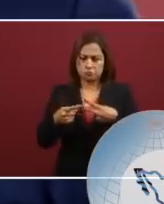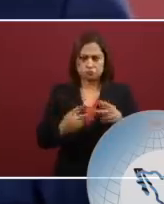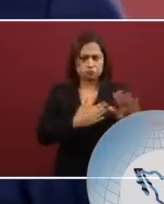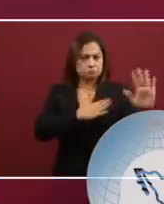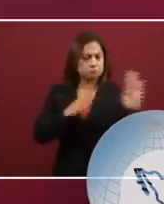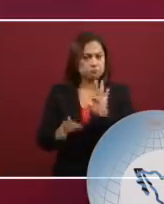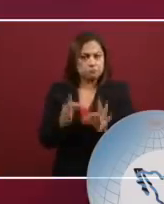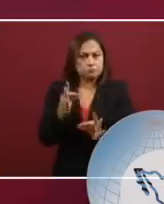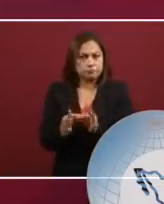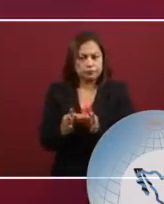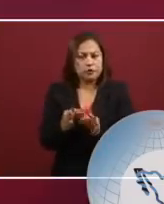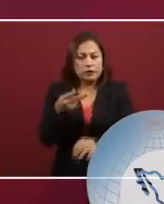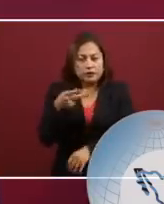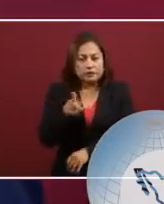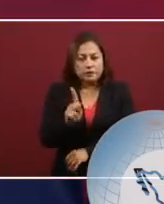Es nada más